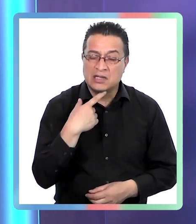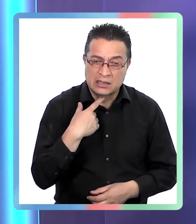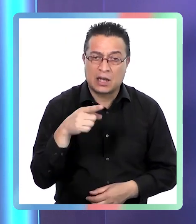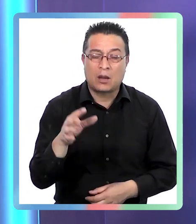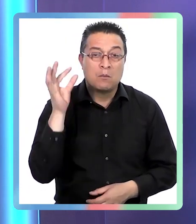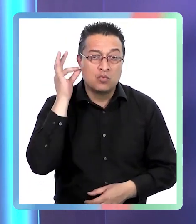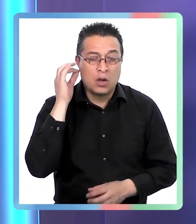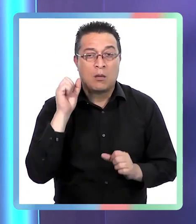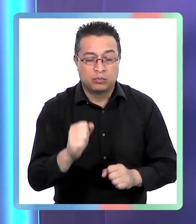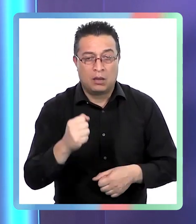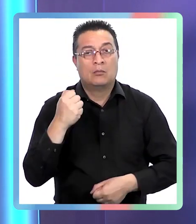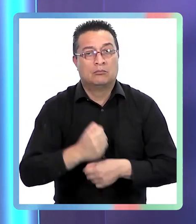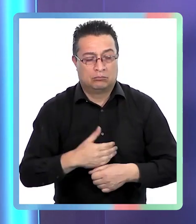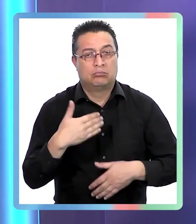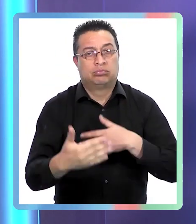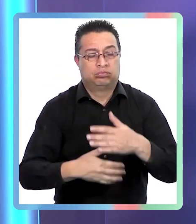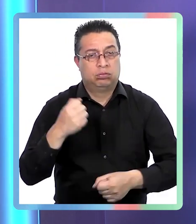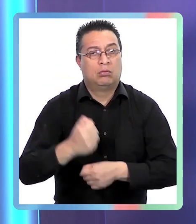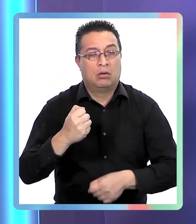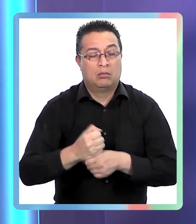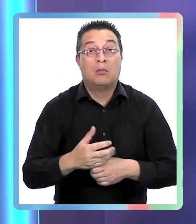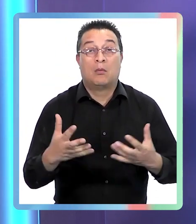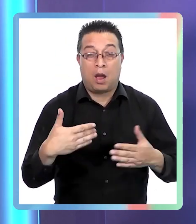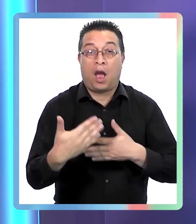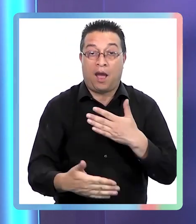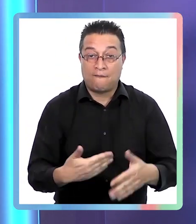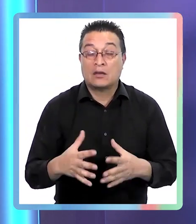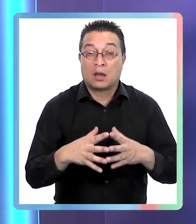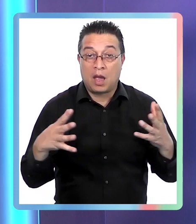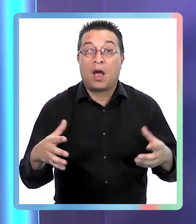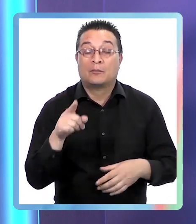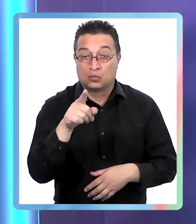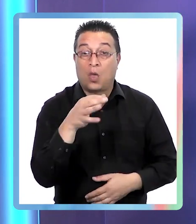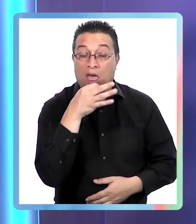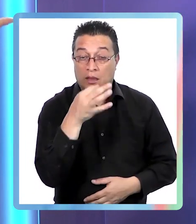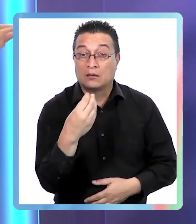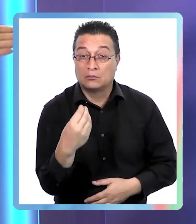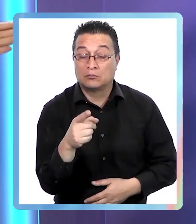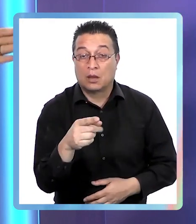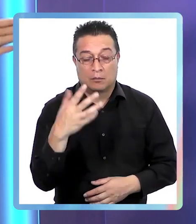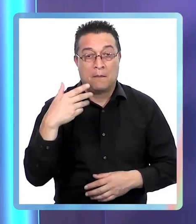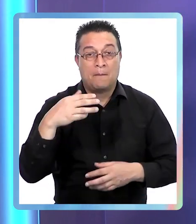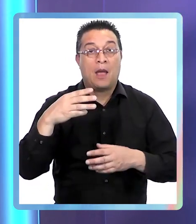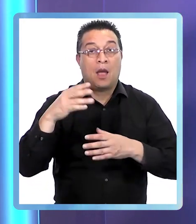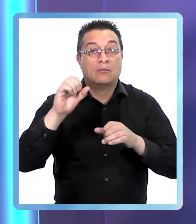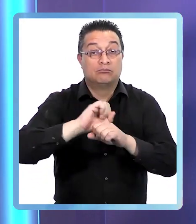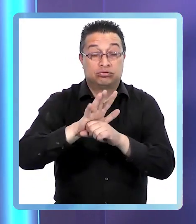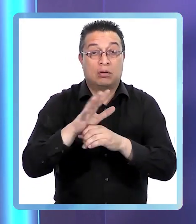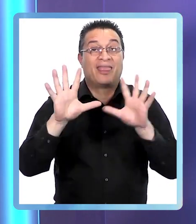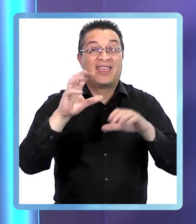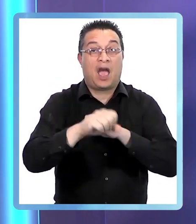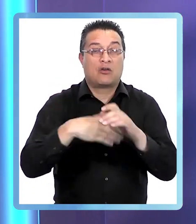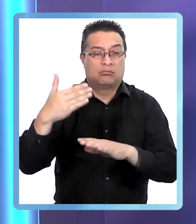muy interesante. En la medida que las mujeres puedan ir recuperando empleo, por Dios que avanzamos. Fíjese que usted bien lo decía, en pandemia retrocedimos 10 años.